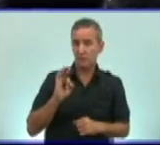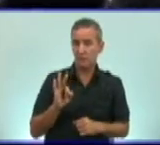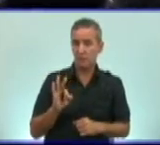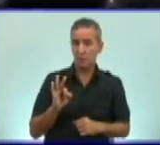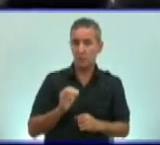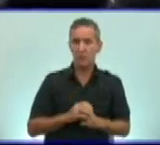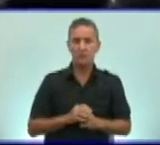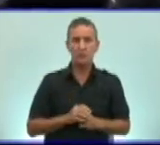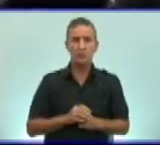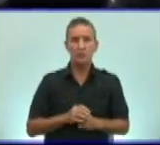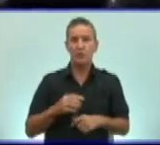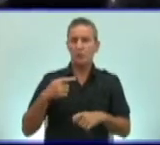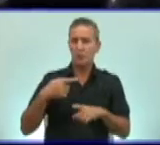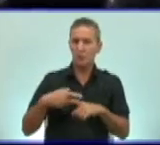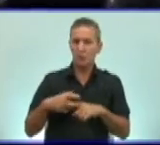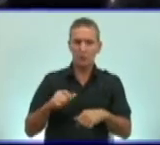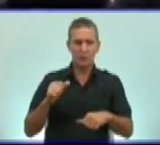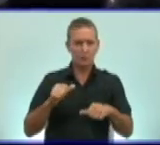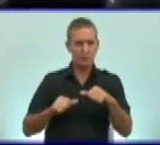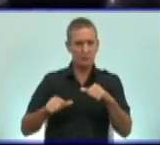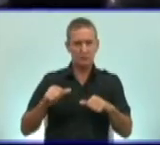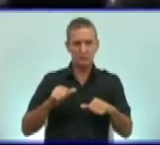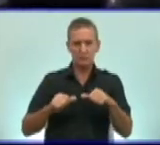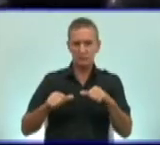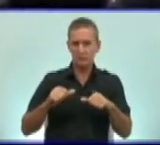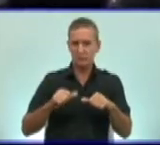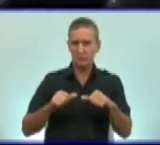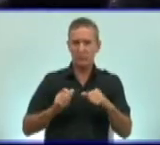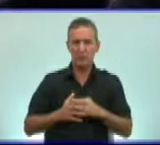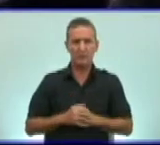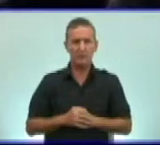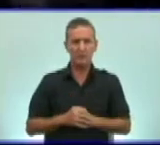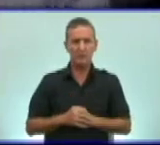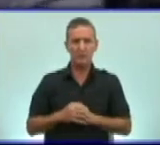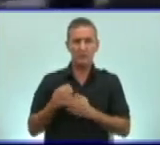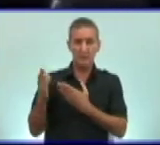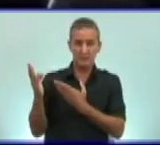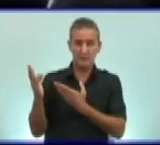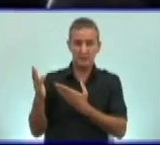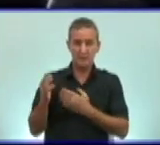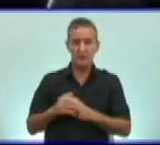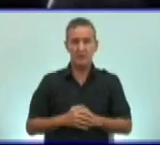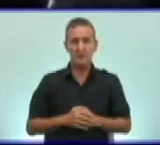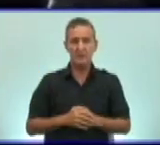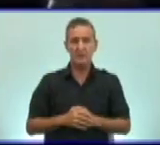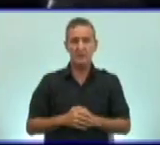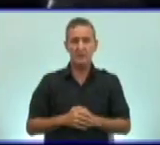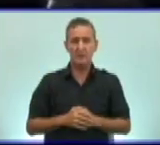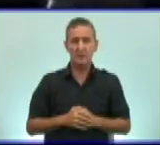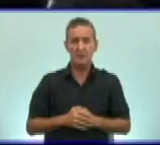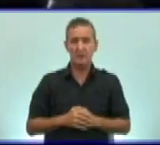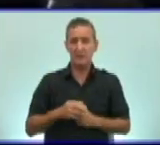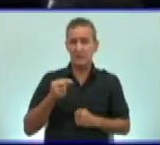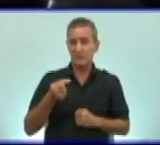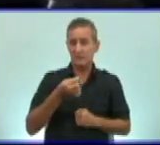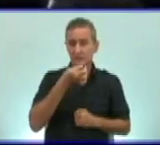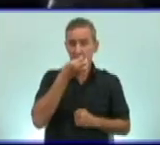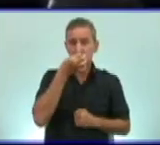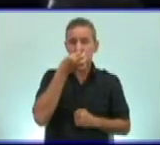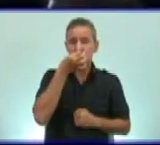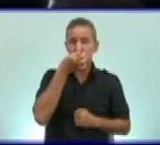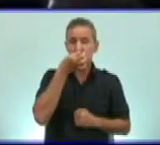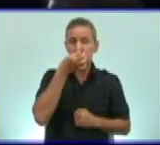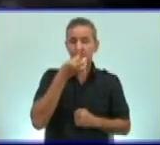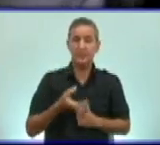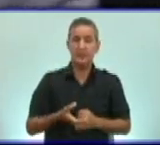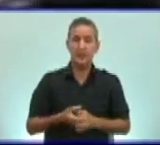Una disolución de hidróxido de bario, 0,25 mol por litro. Alcohol etílico al 20%, volumen en